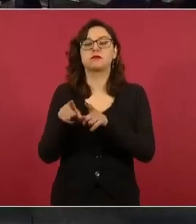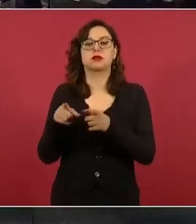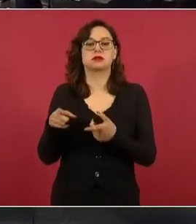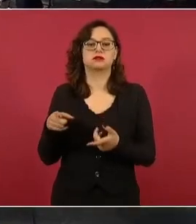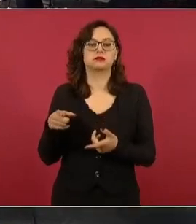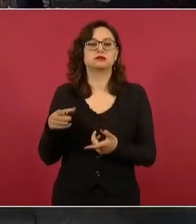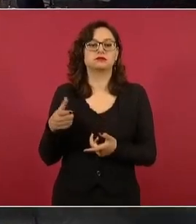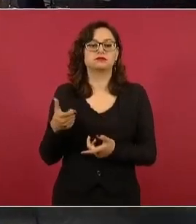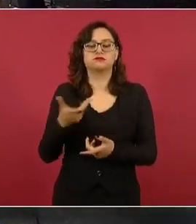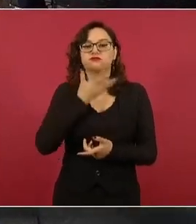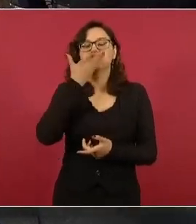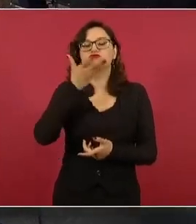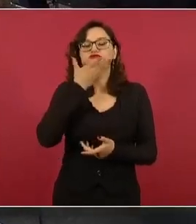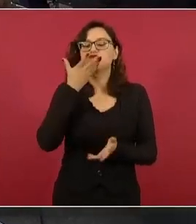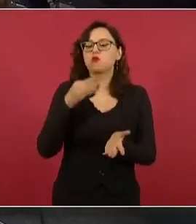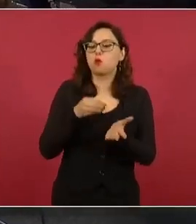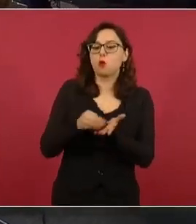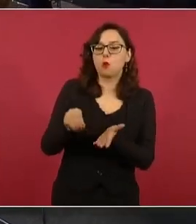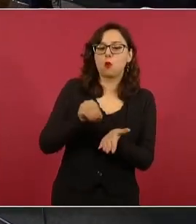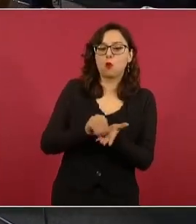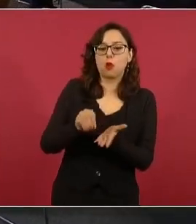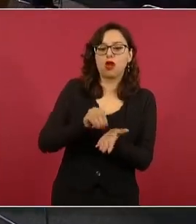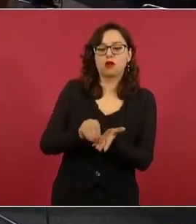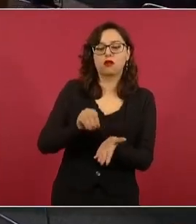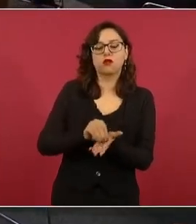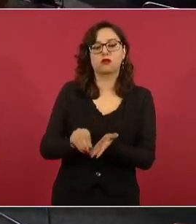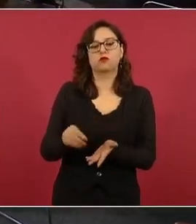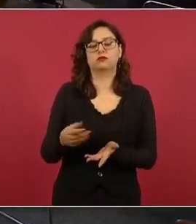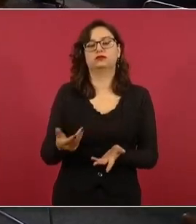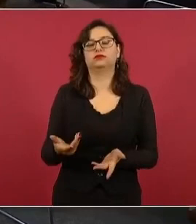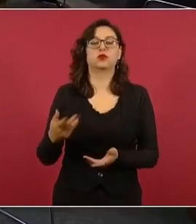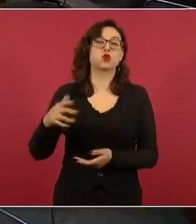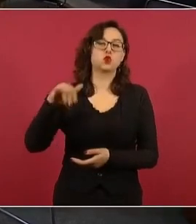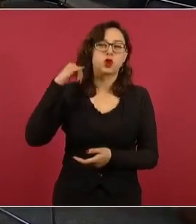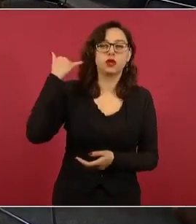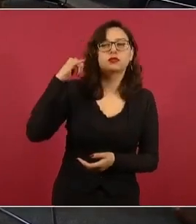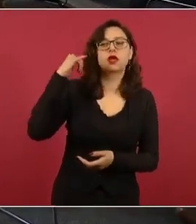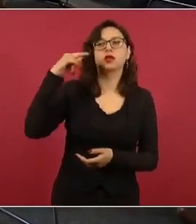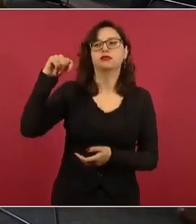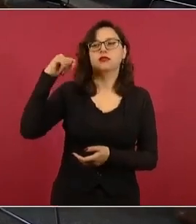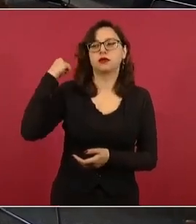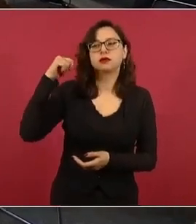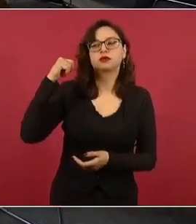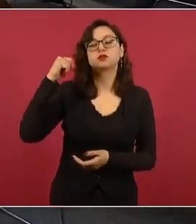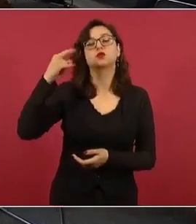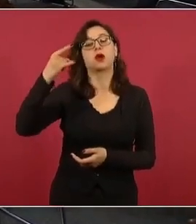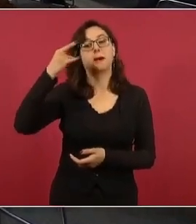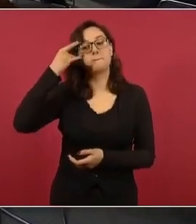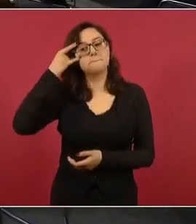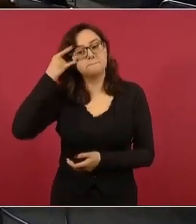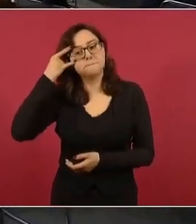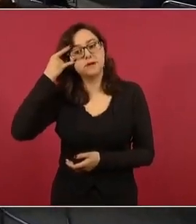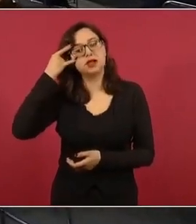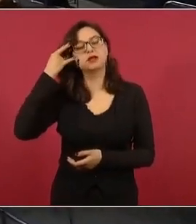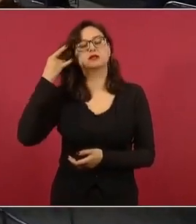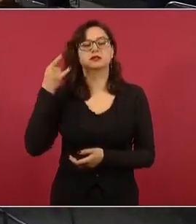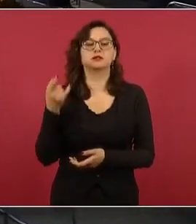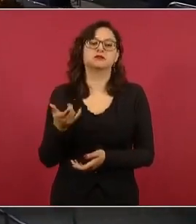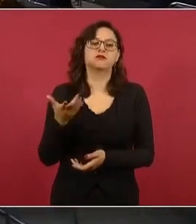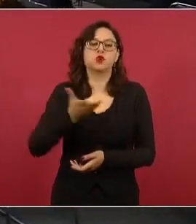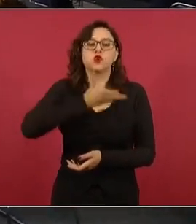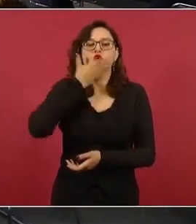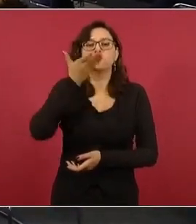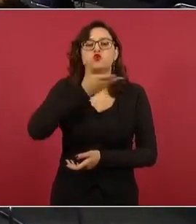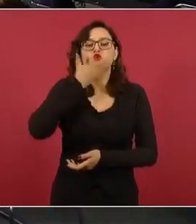península de Yucatán, Tabasco, Campeche, desde luego,